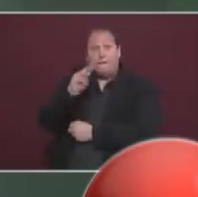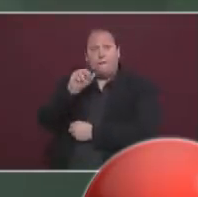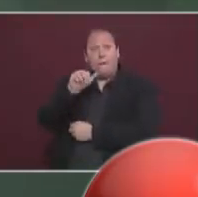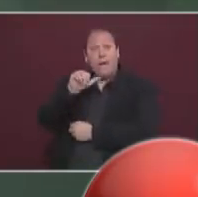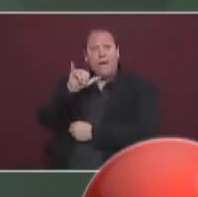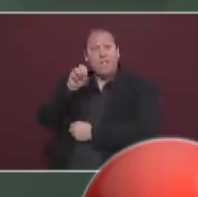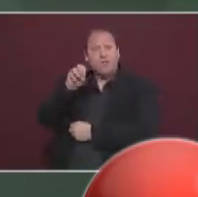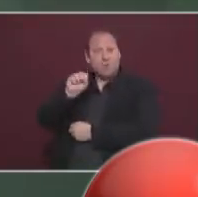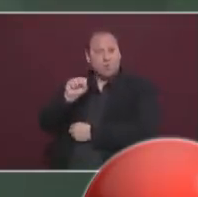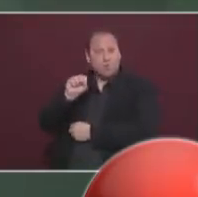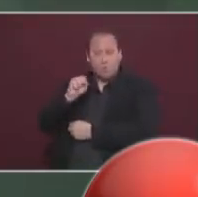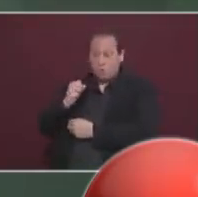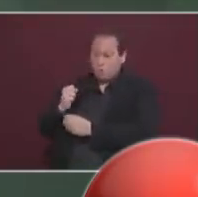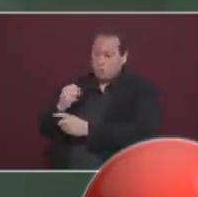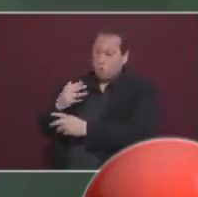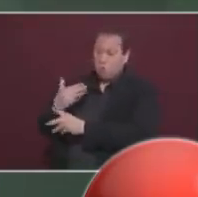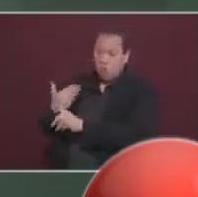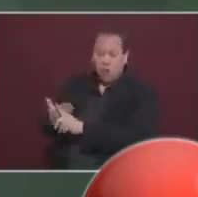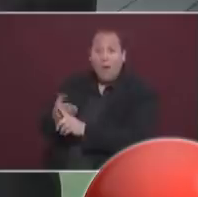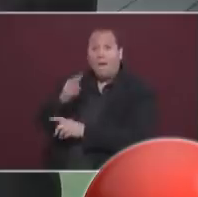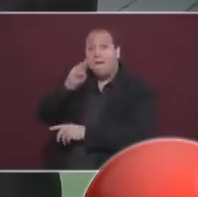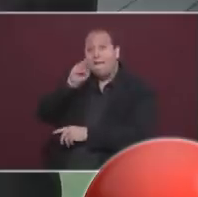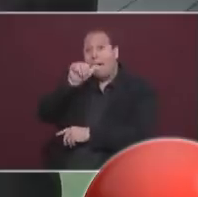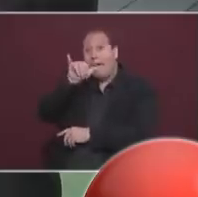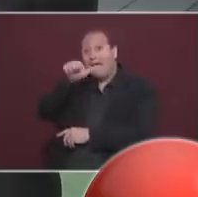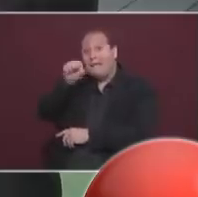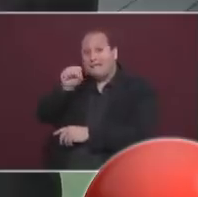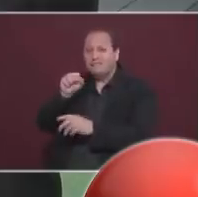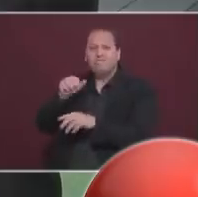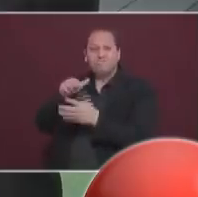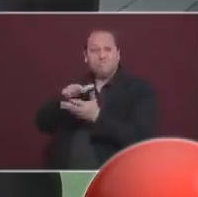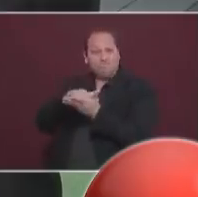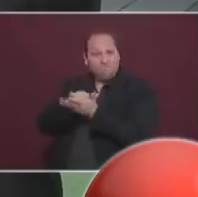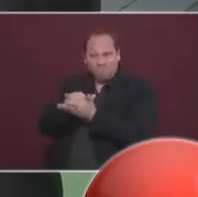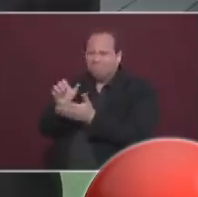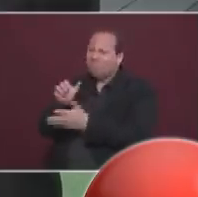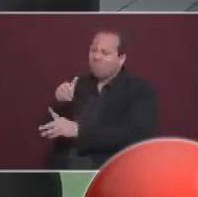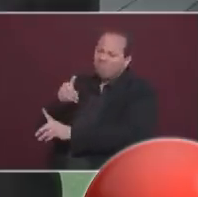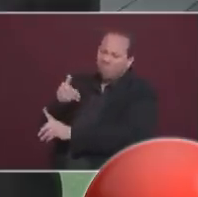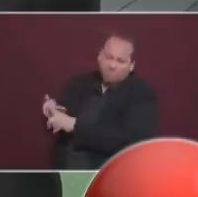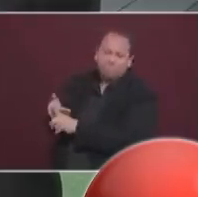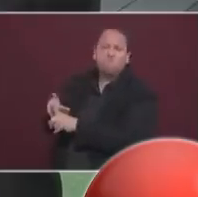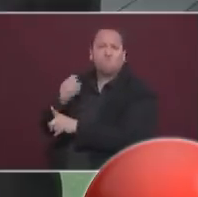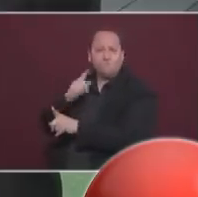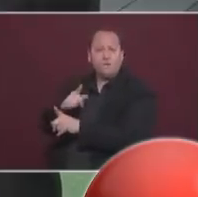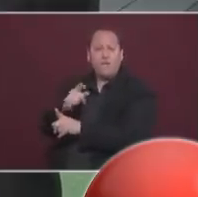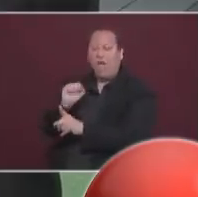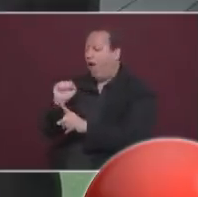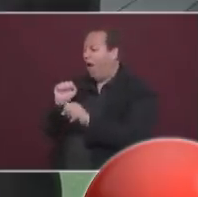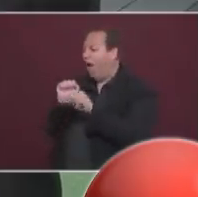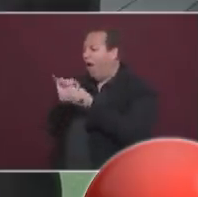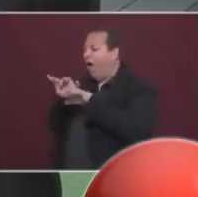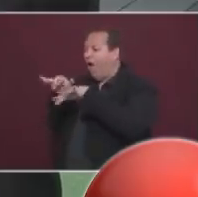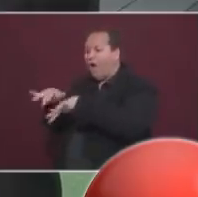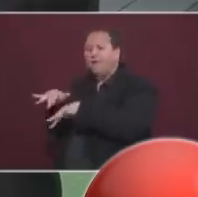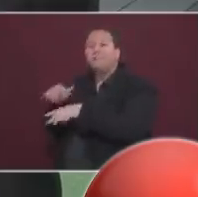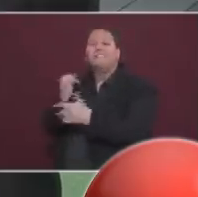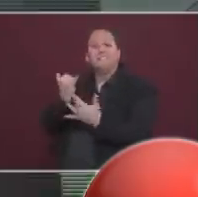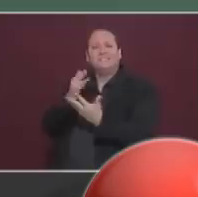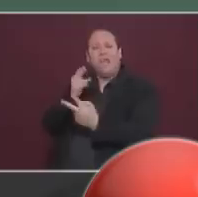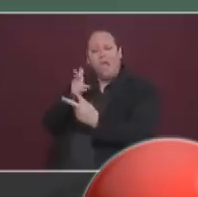la represión a los mayas y también la persecución, el